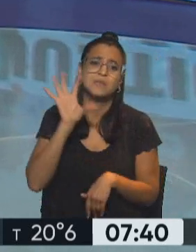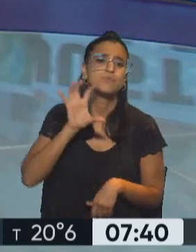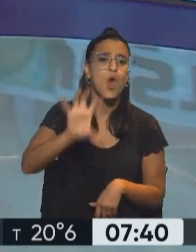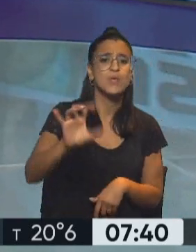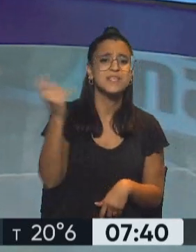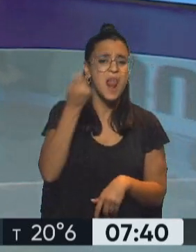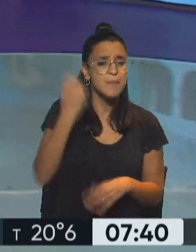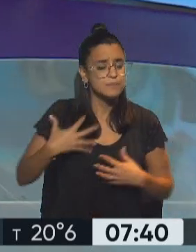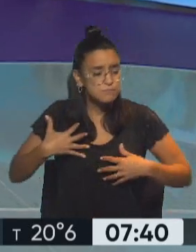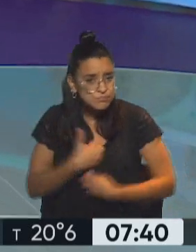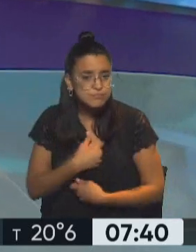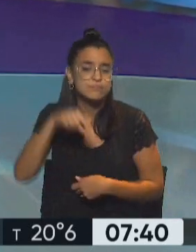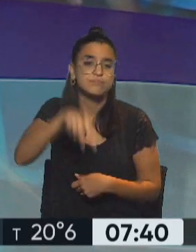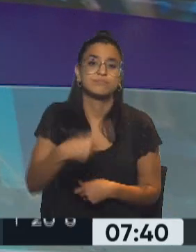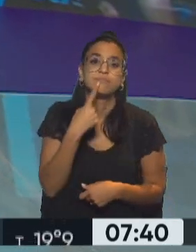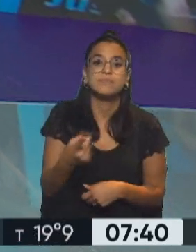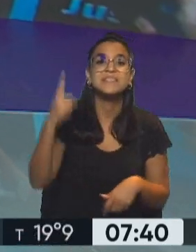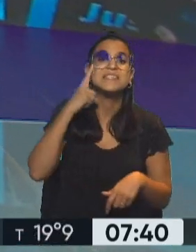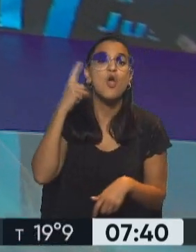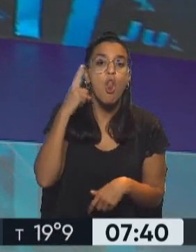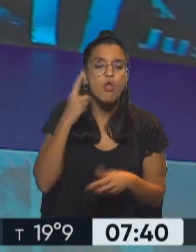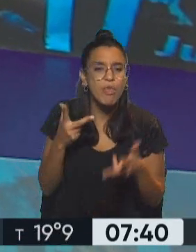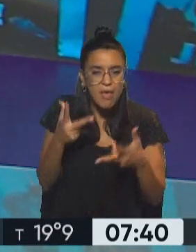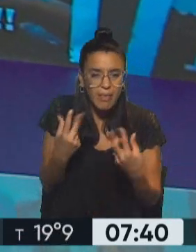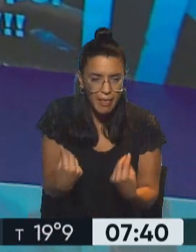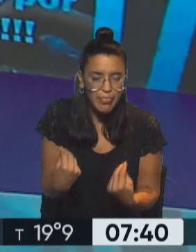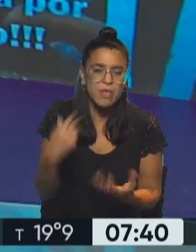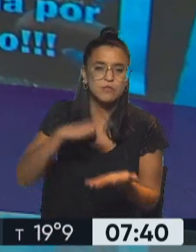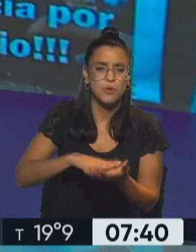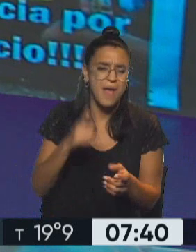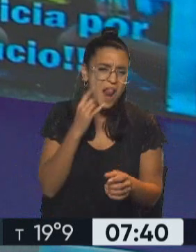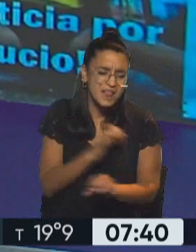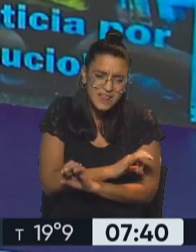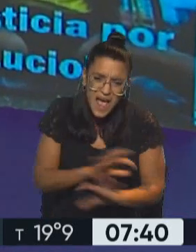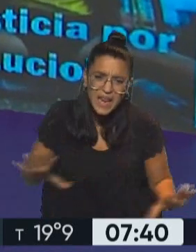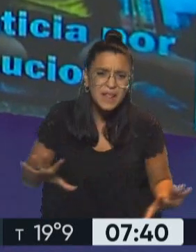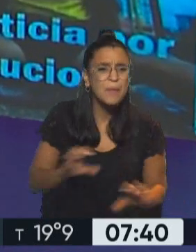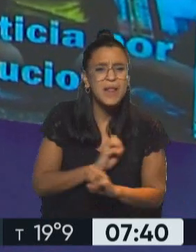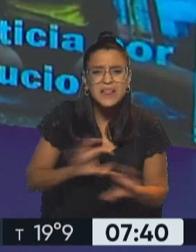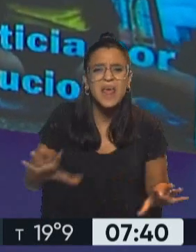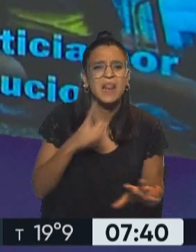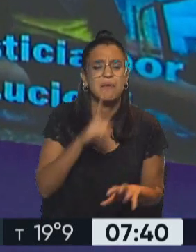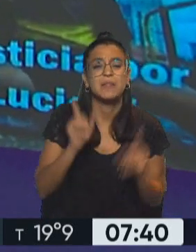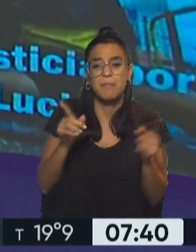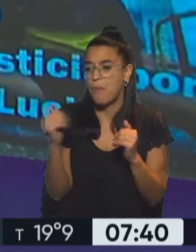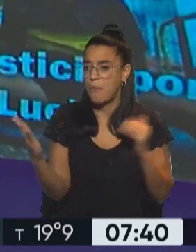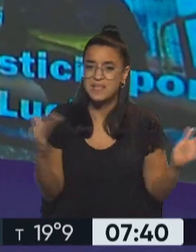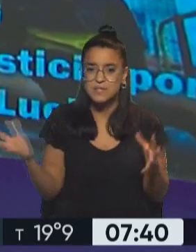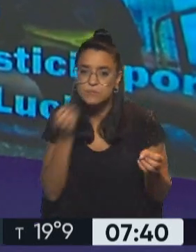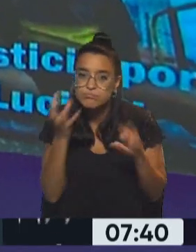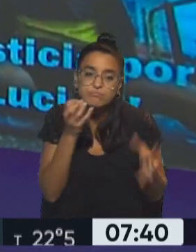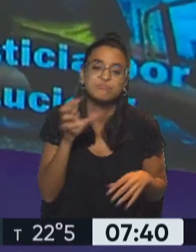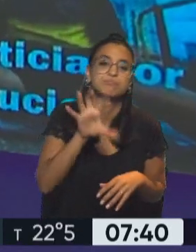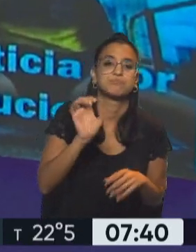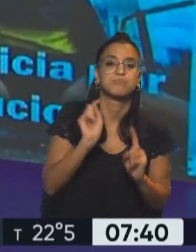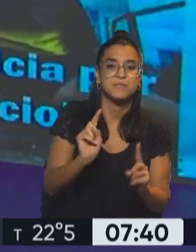de La Pampa. La palabra ahora desde la psicología sobre este hecho aberrante y también la palabra de los vecinos en esa provincia y